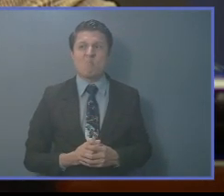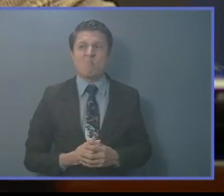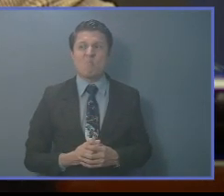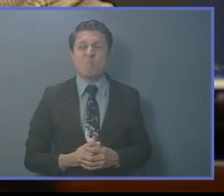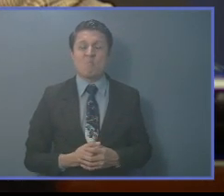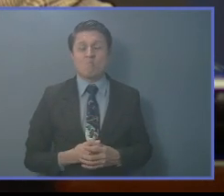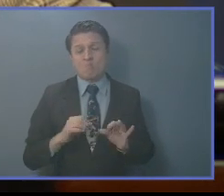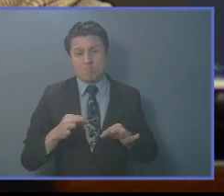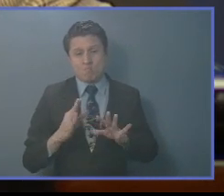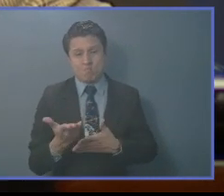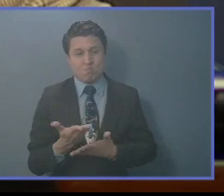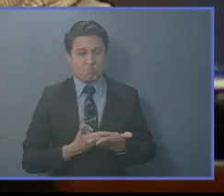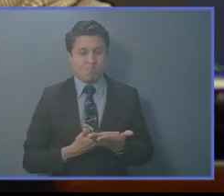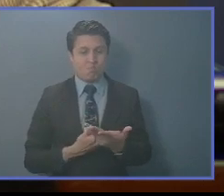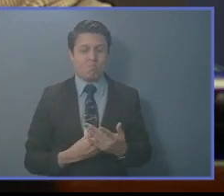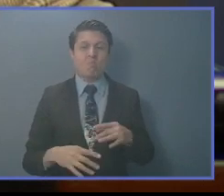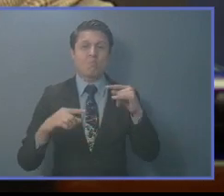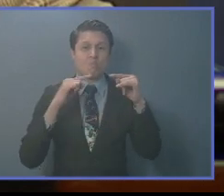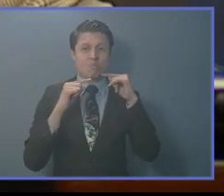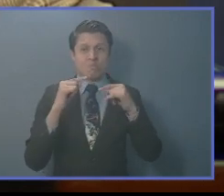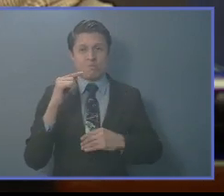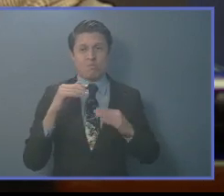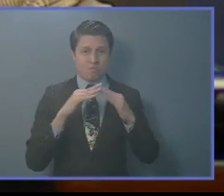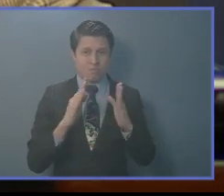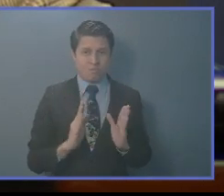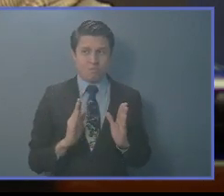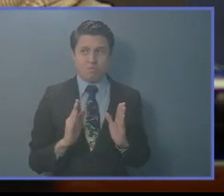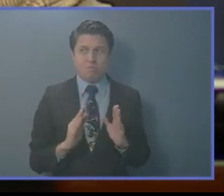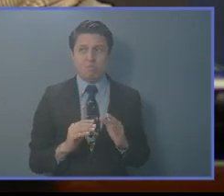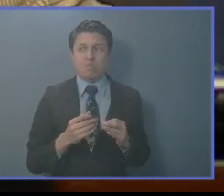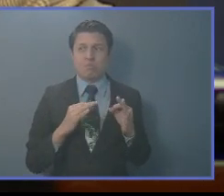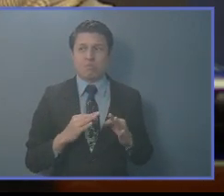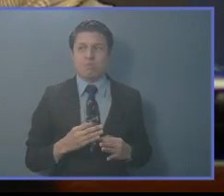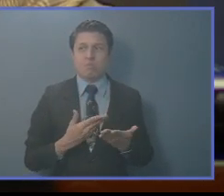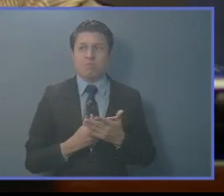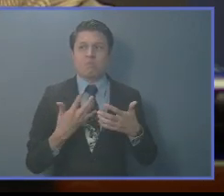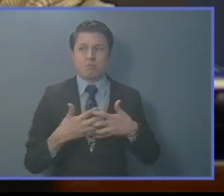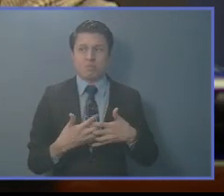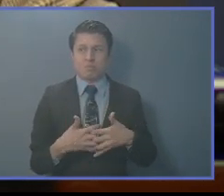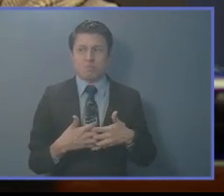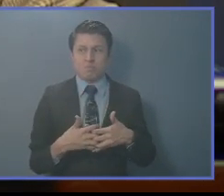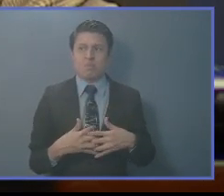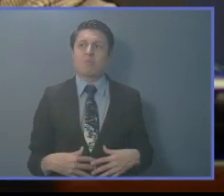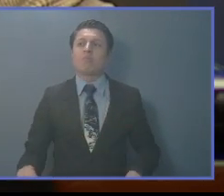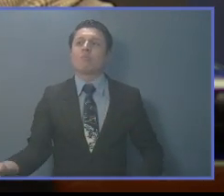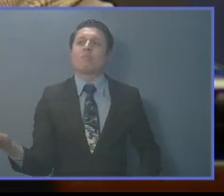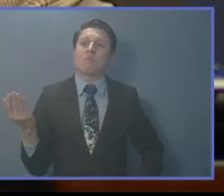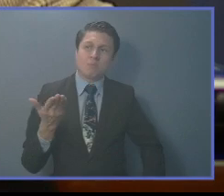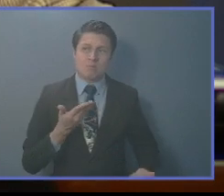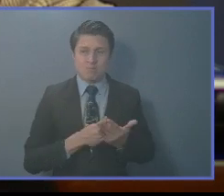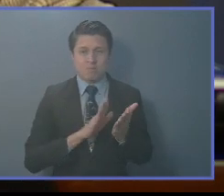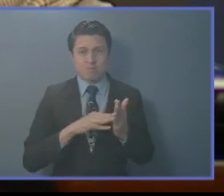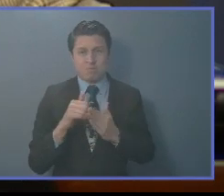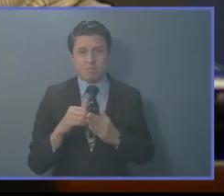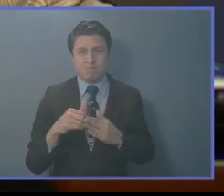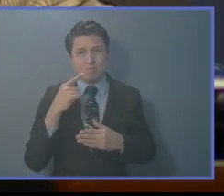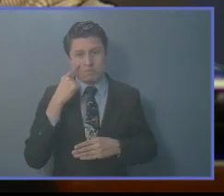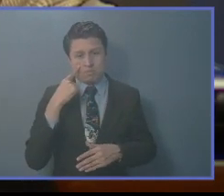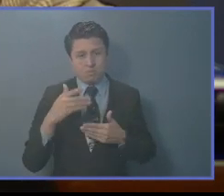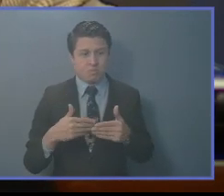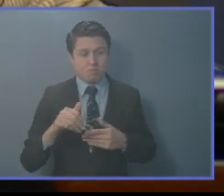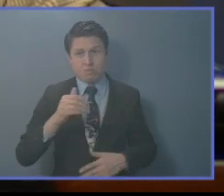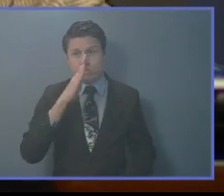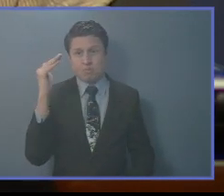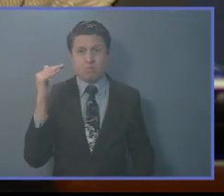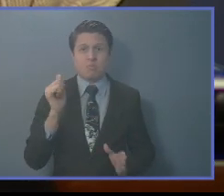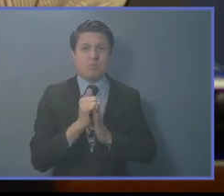cuentapropistas, mujeres jefas de hogar y micro, pequeñas y medianas empresas. Programas de gestión de prevención de riesgos ocupacionales,